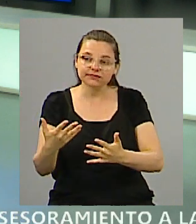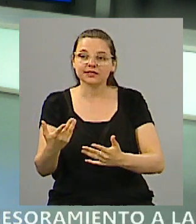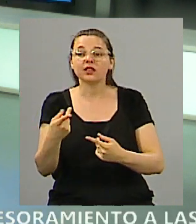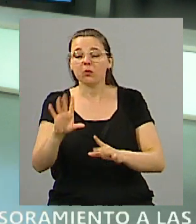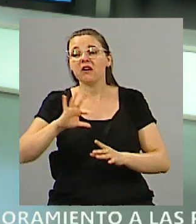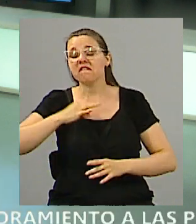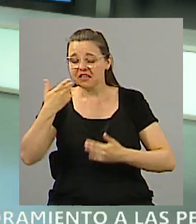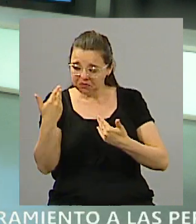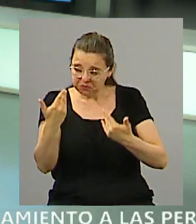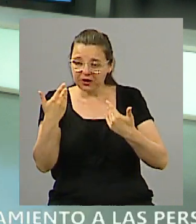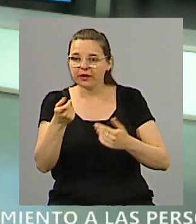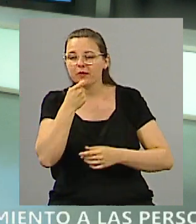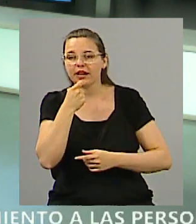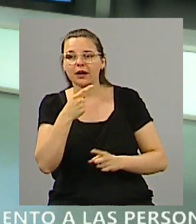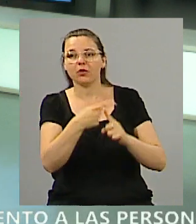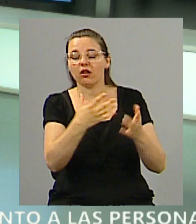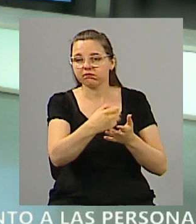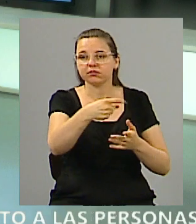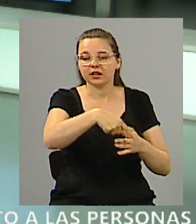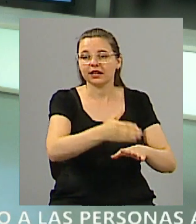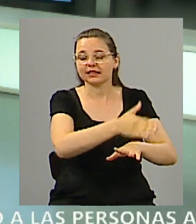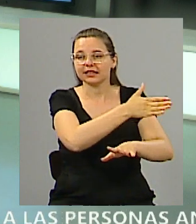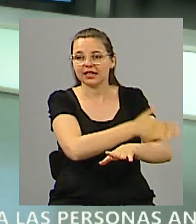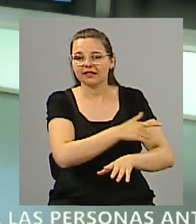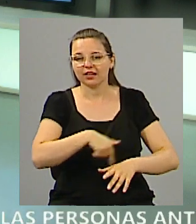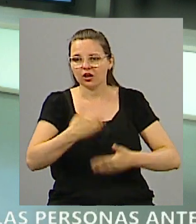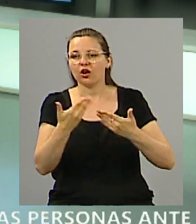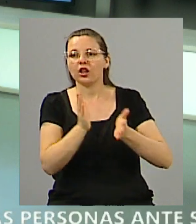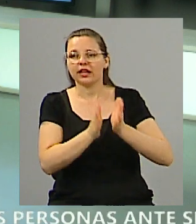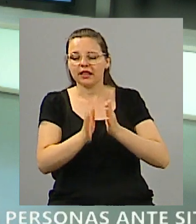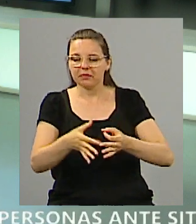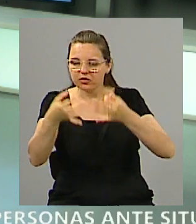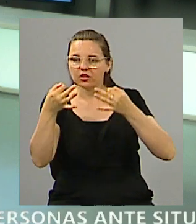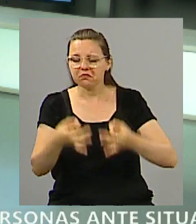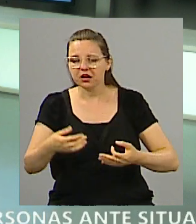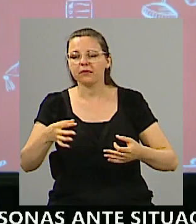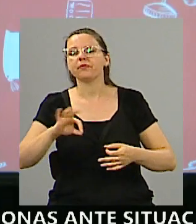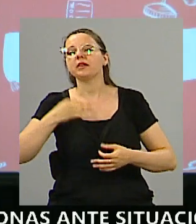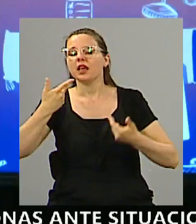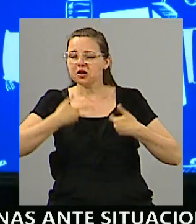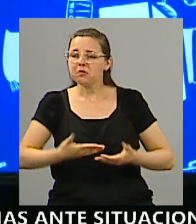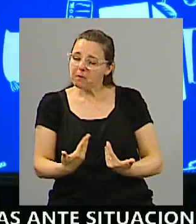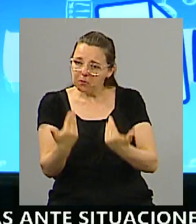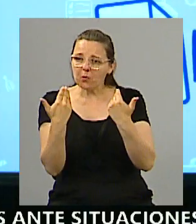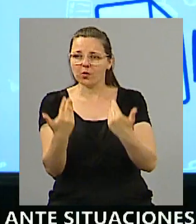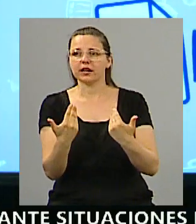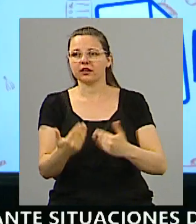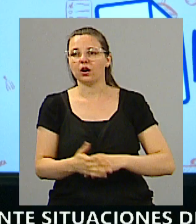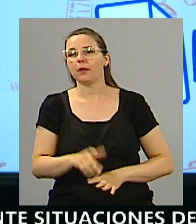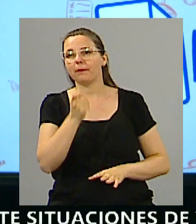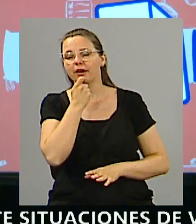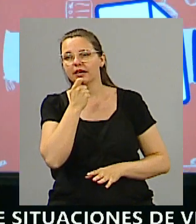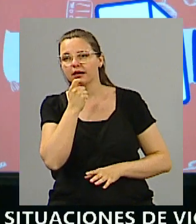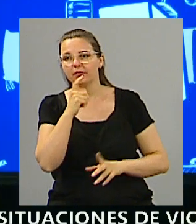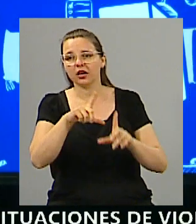mientras yo haga el diagnóstico más temprano, hago el tratamiento correcto, puedo llevar una vida normal. Entonces, ese test que va a ser dentro de